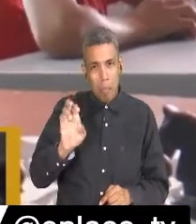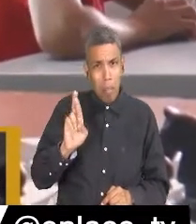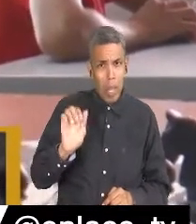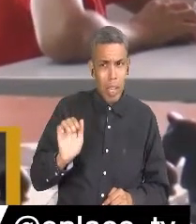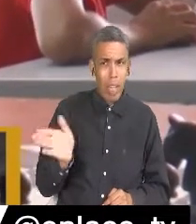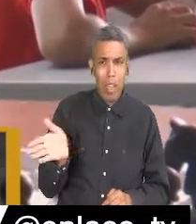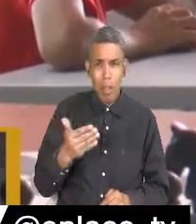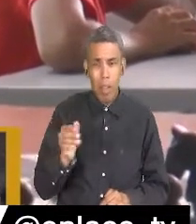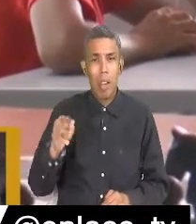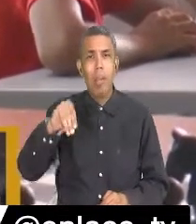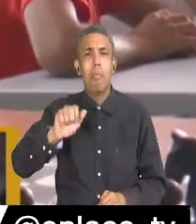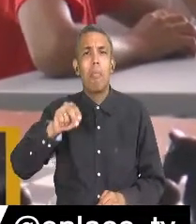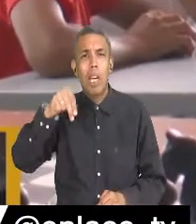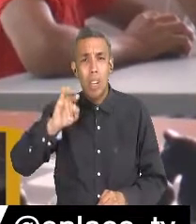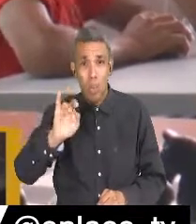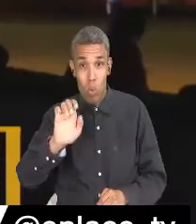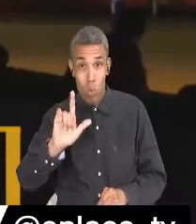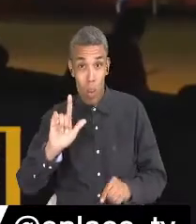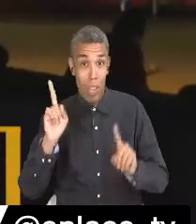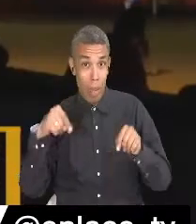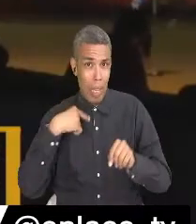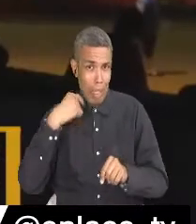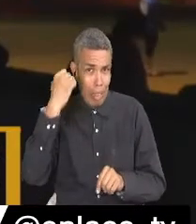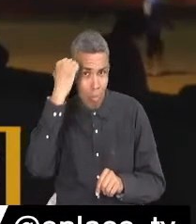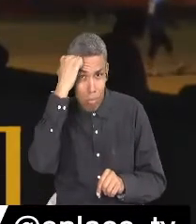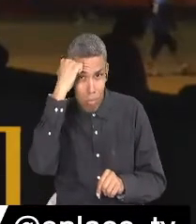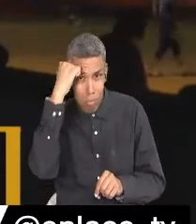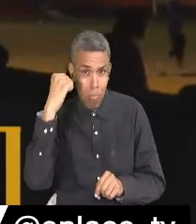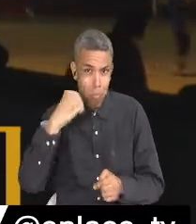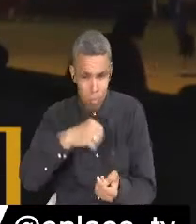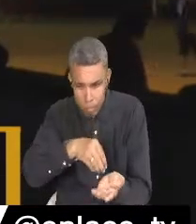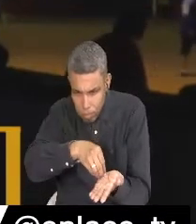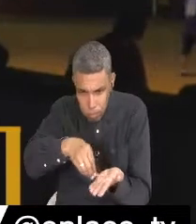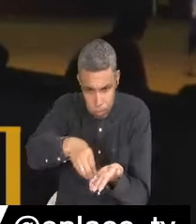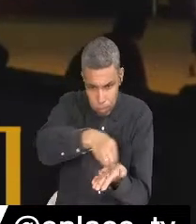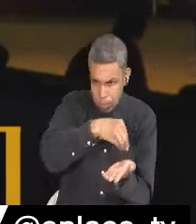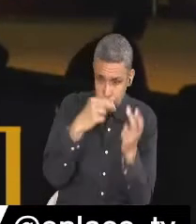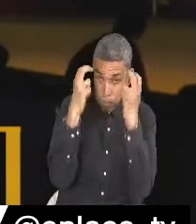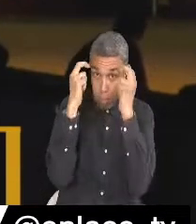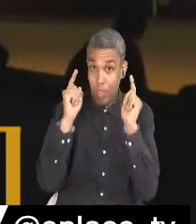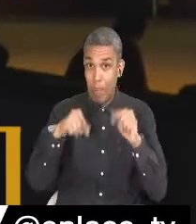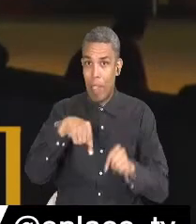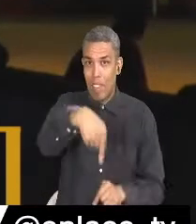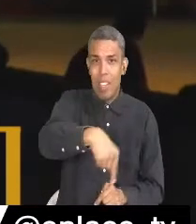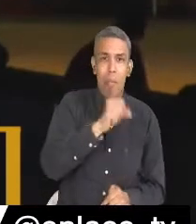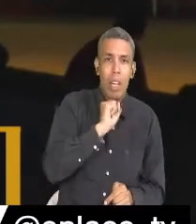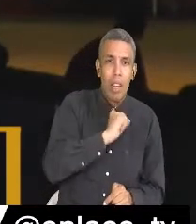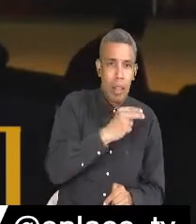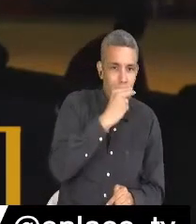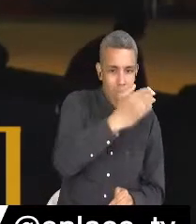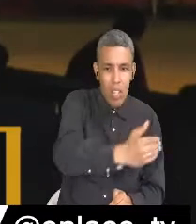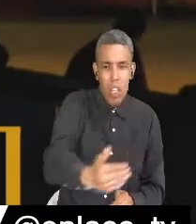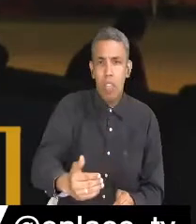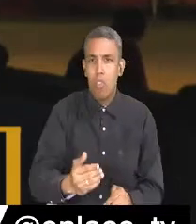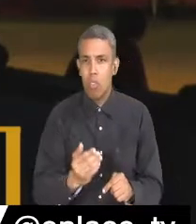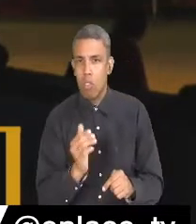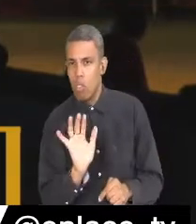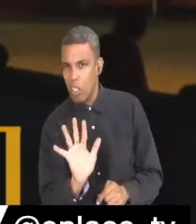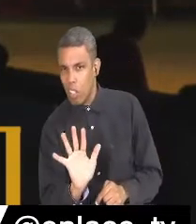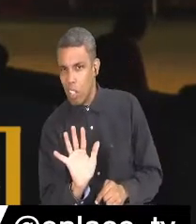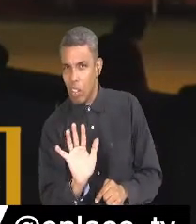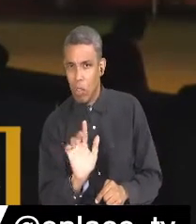competir en el torneo. Aparte de eso, tenemos la participación de 5 o 6 niños de acá, de Barranca Bermeja, a ese torneo que es muy importante